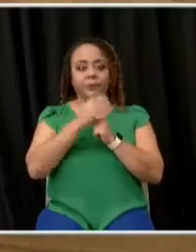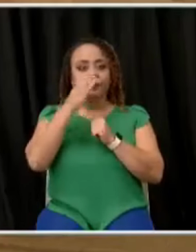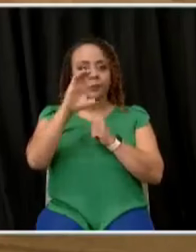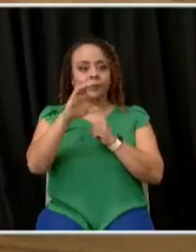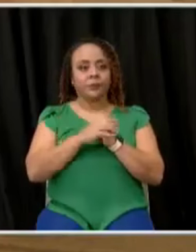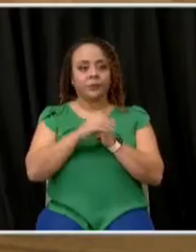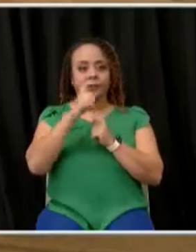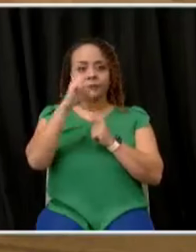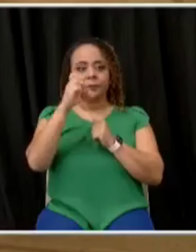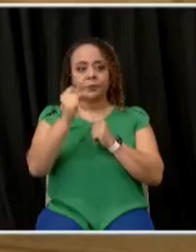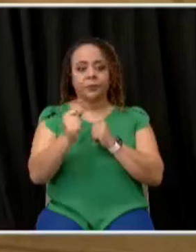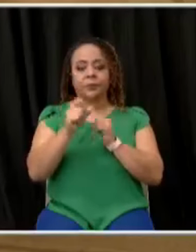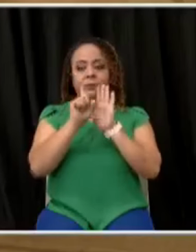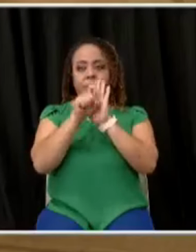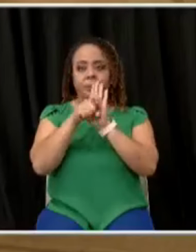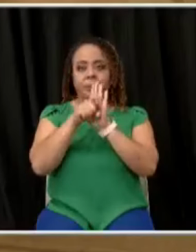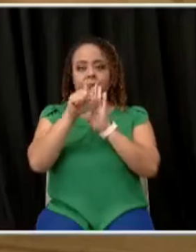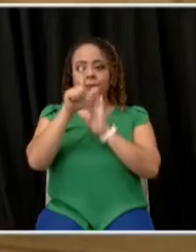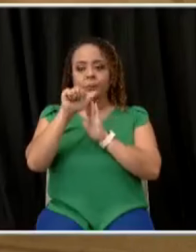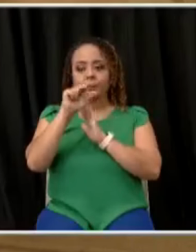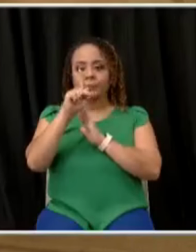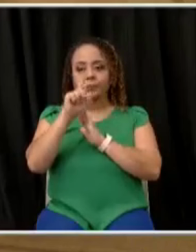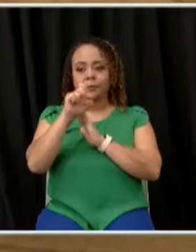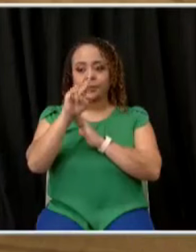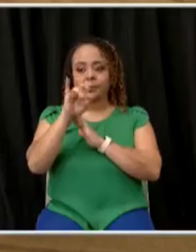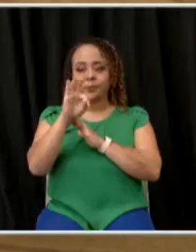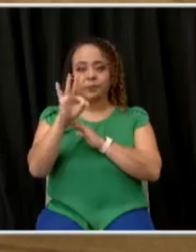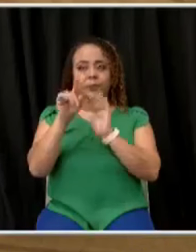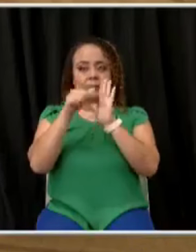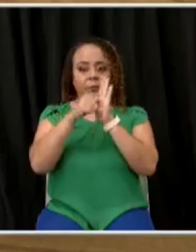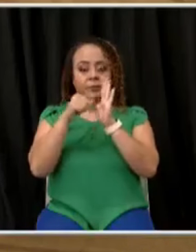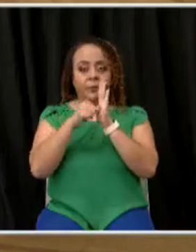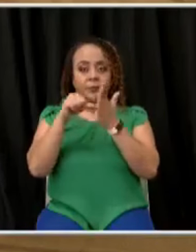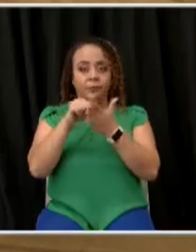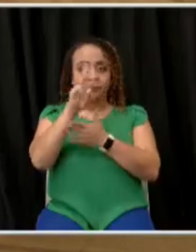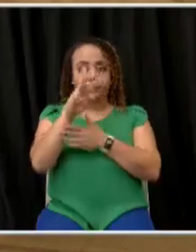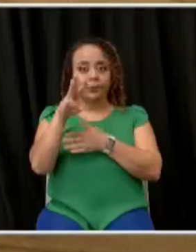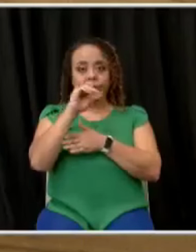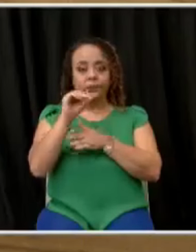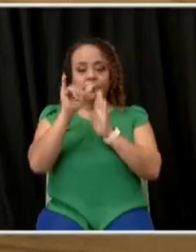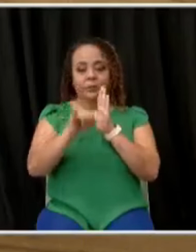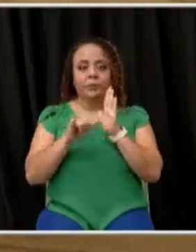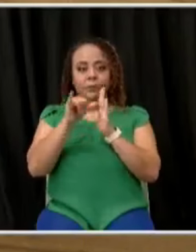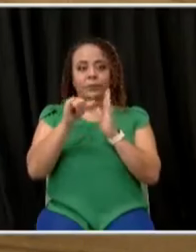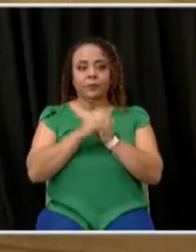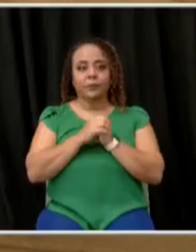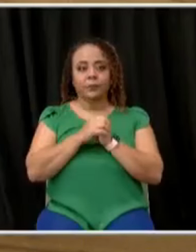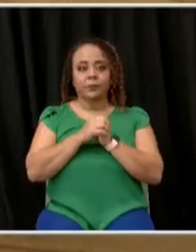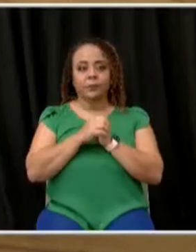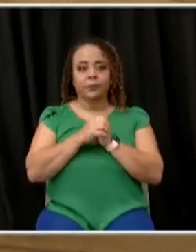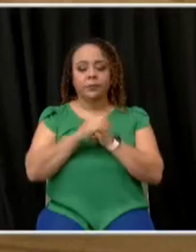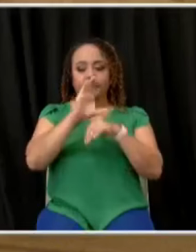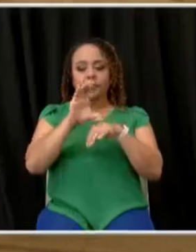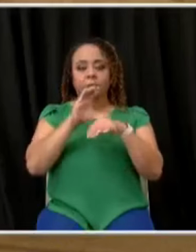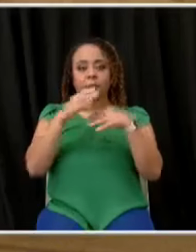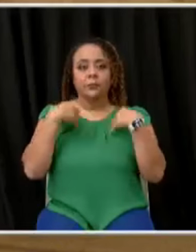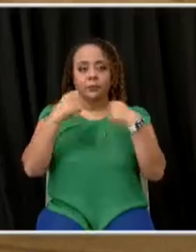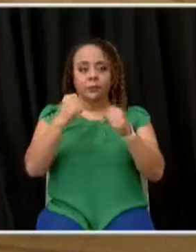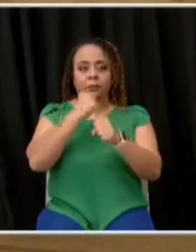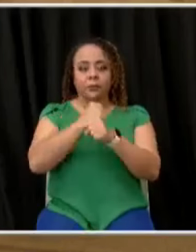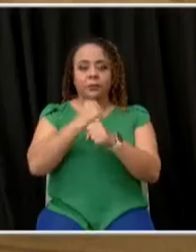Facebook, Instagram, TikTok, LinkedIn, nuestra página web y nuestro canal de YouTube del Consejo